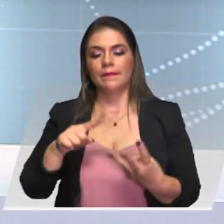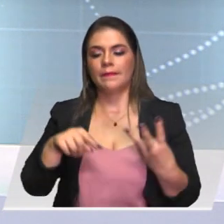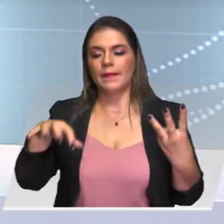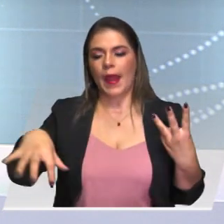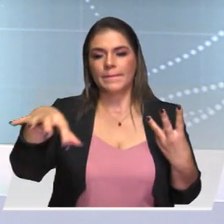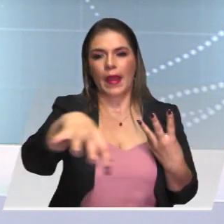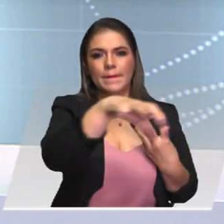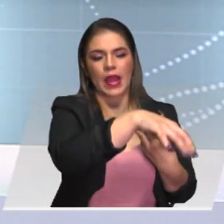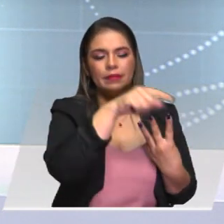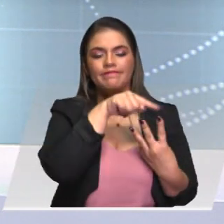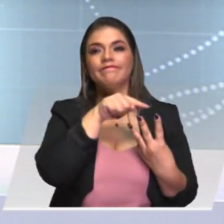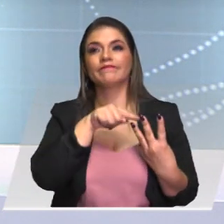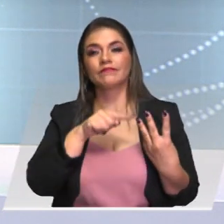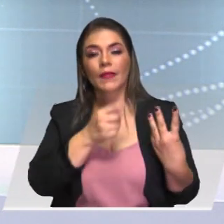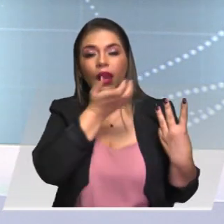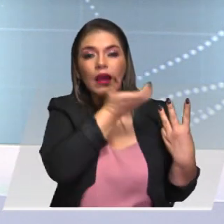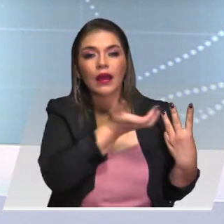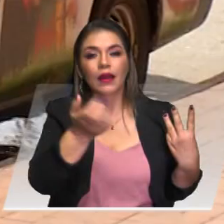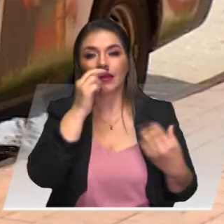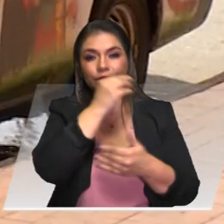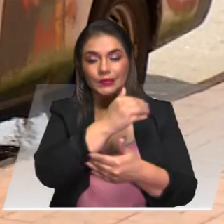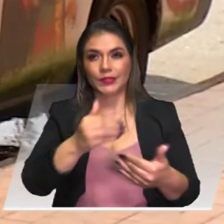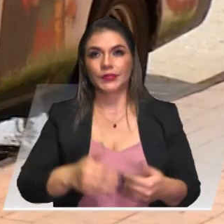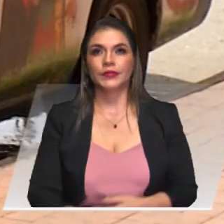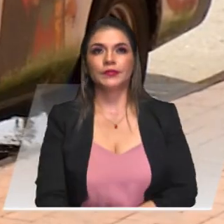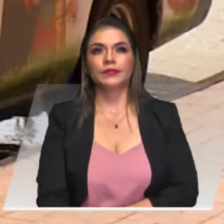donde más se realiza dicha práctica